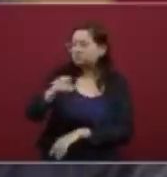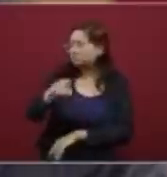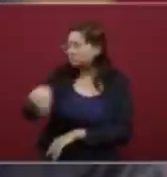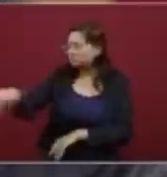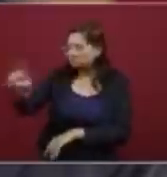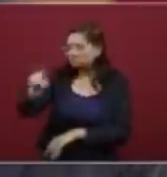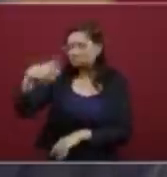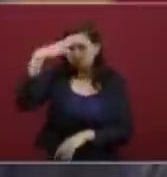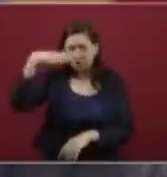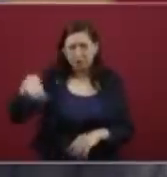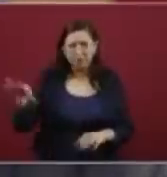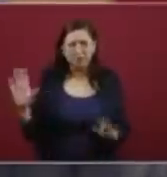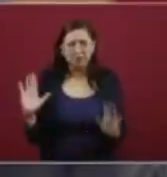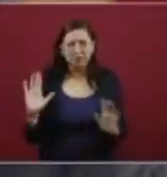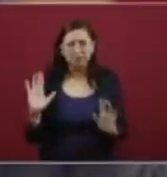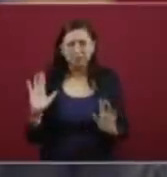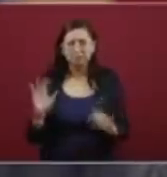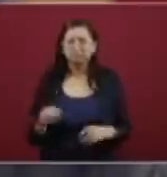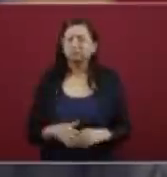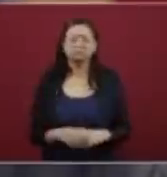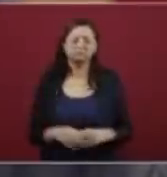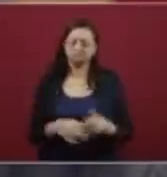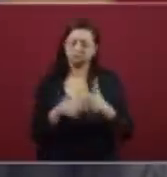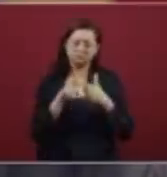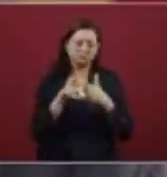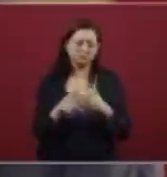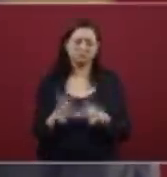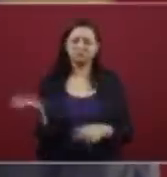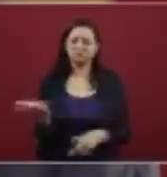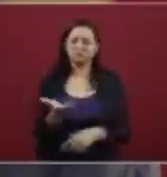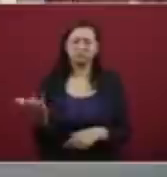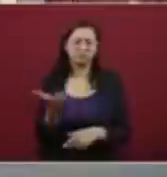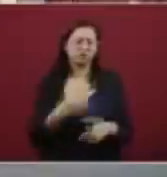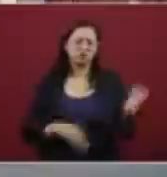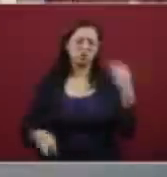Entonces, así se va a seguir actuando en todo,